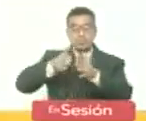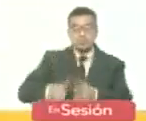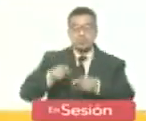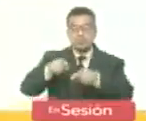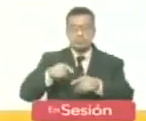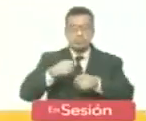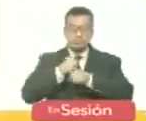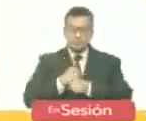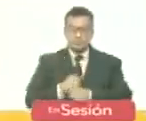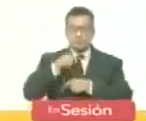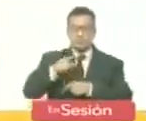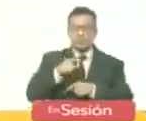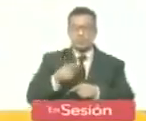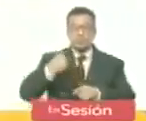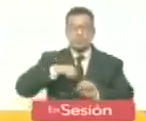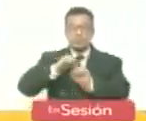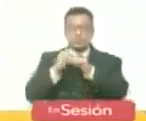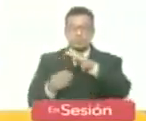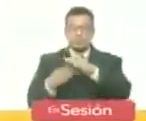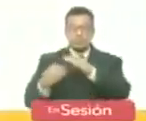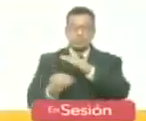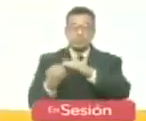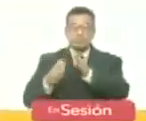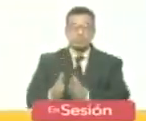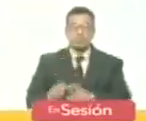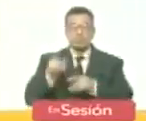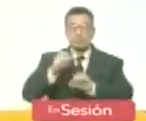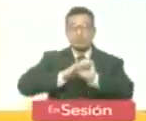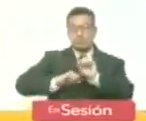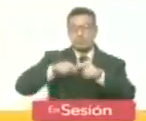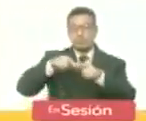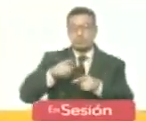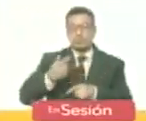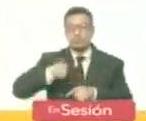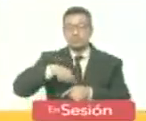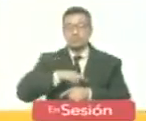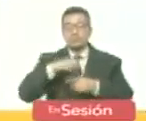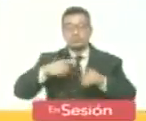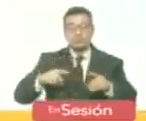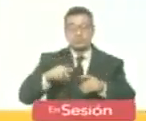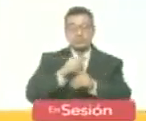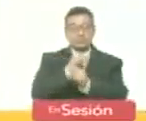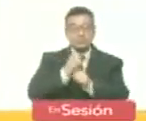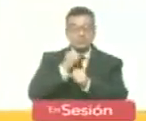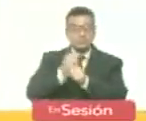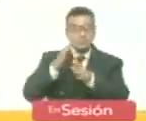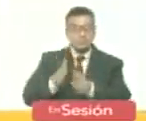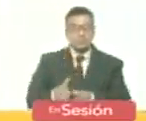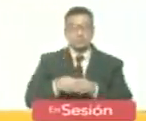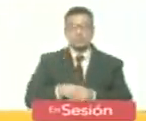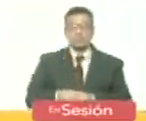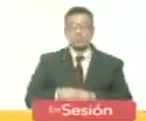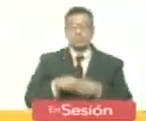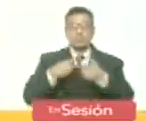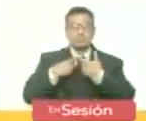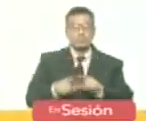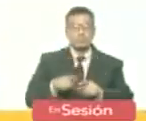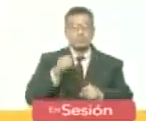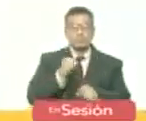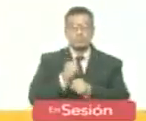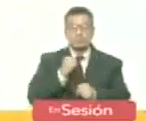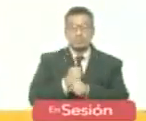esperanza, defenderemos la institucionalidad del país, defendemos los derechos de la clase trabajadora, pero en